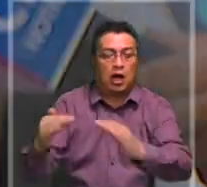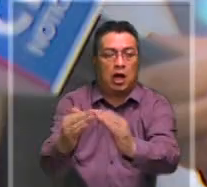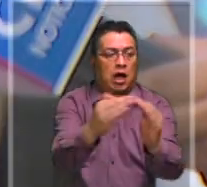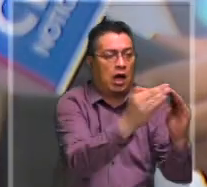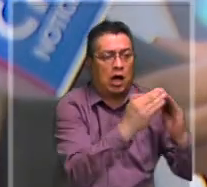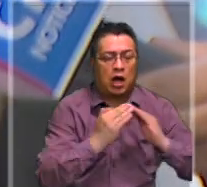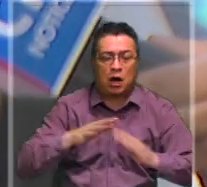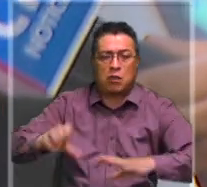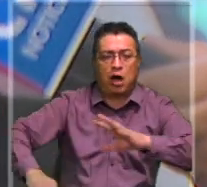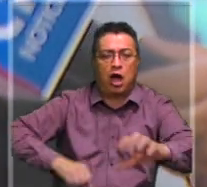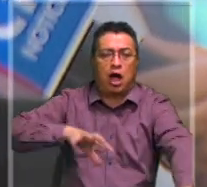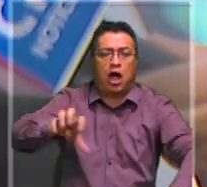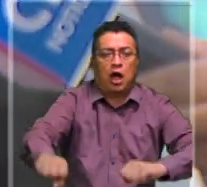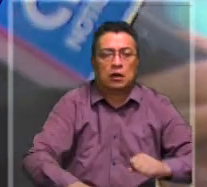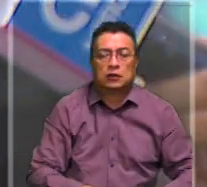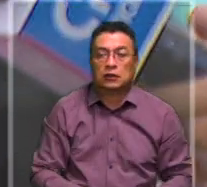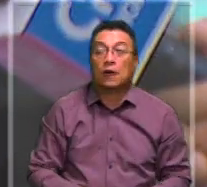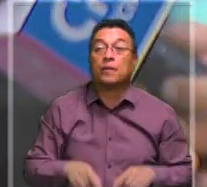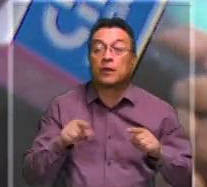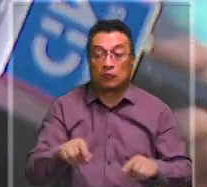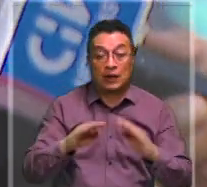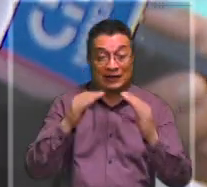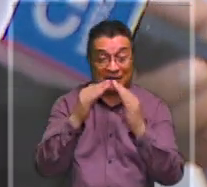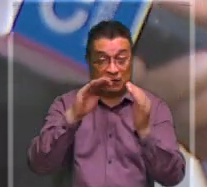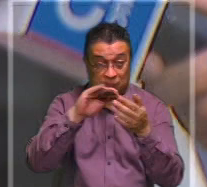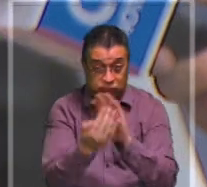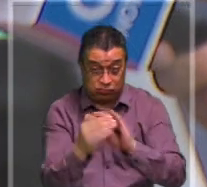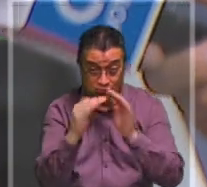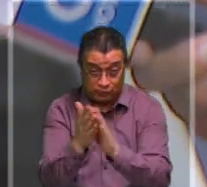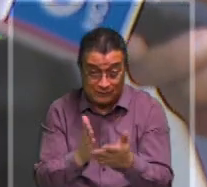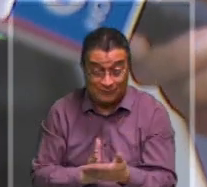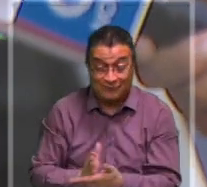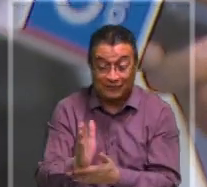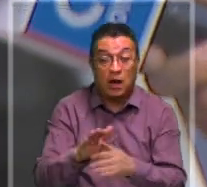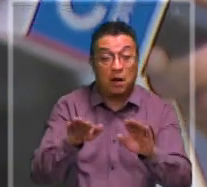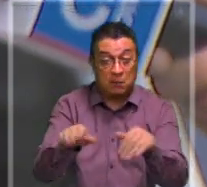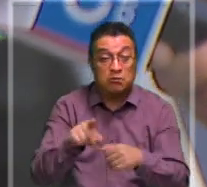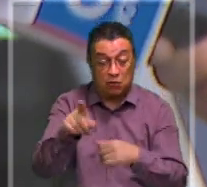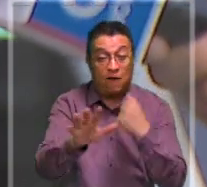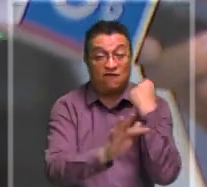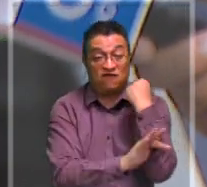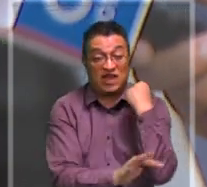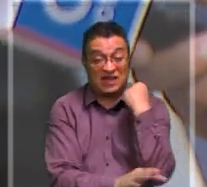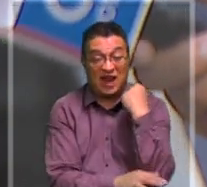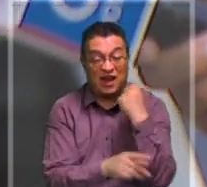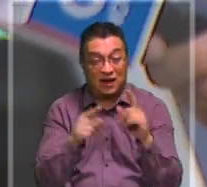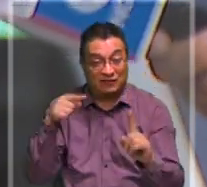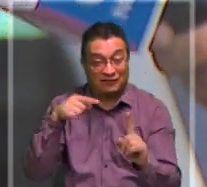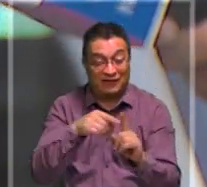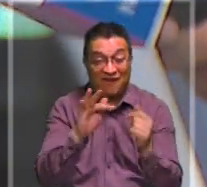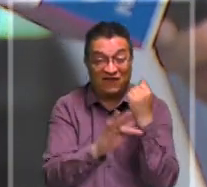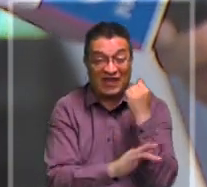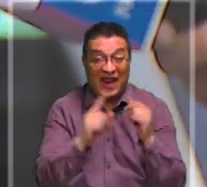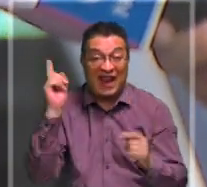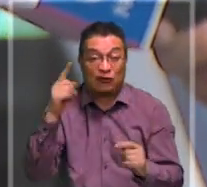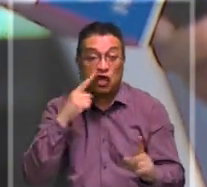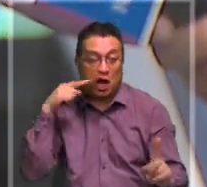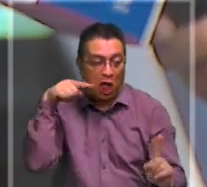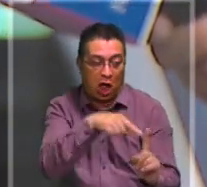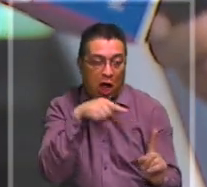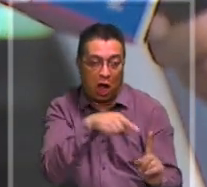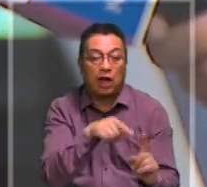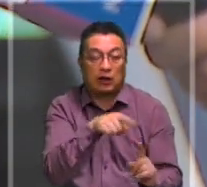las poblaciones hay que decir que cuando partió la demolición de casa el mismo fiscal que está siendo perseguido por el fiscal nacional